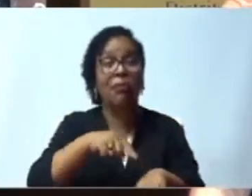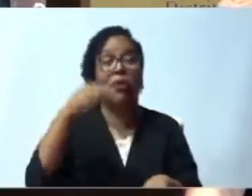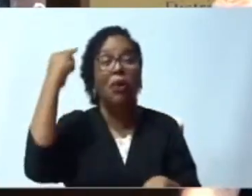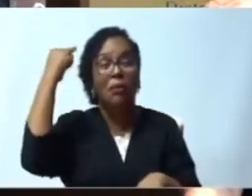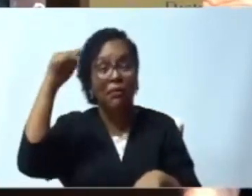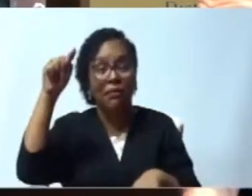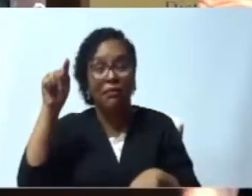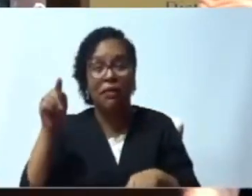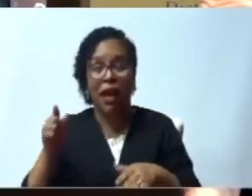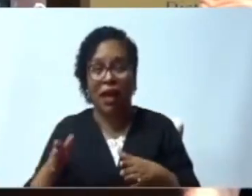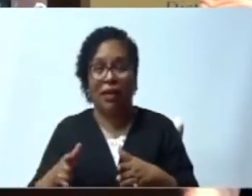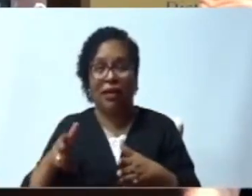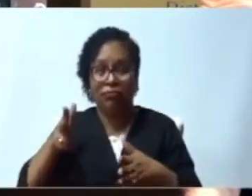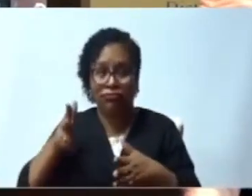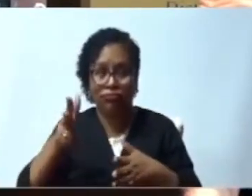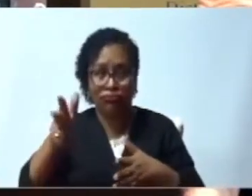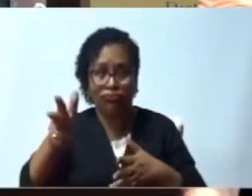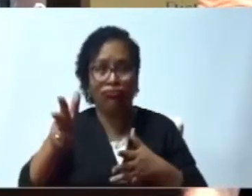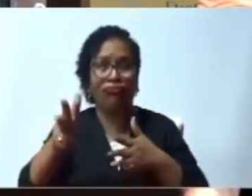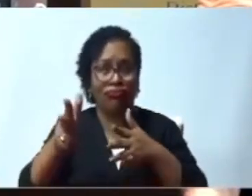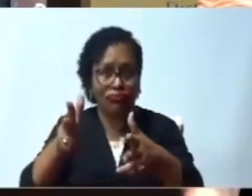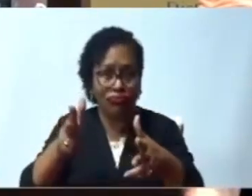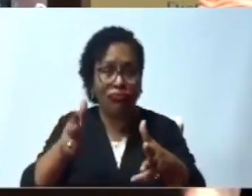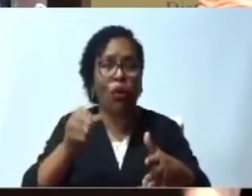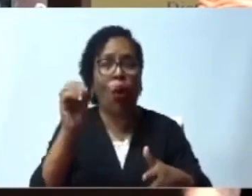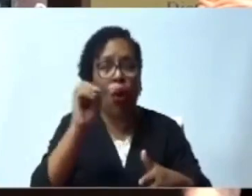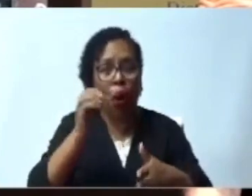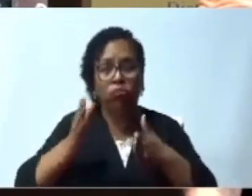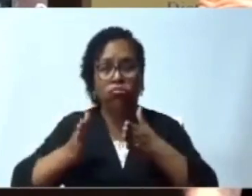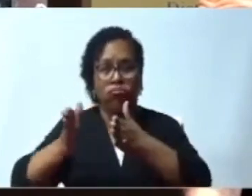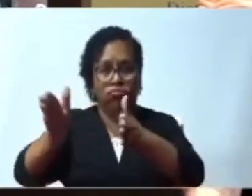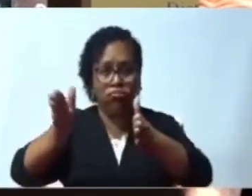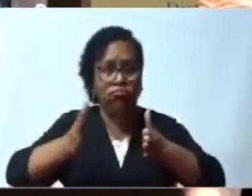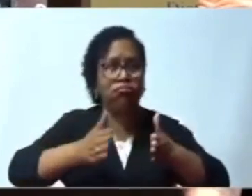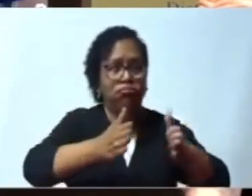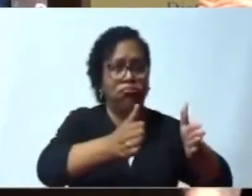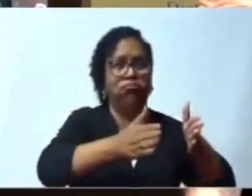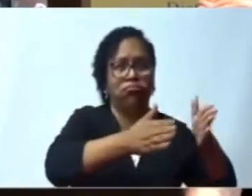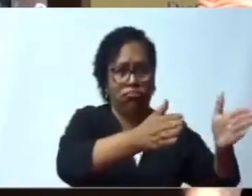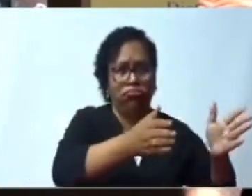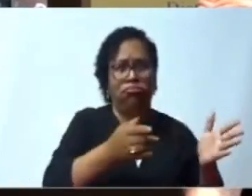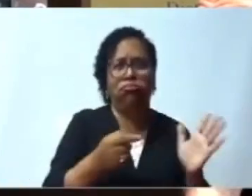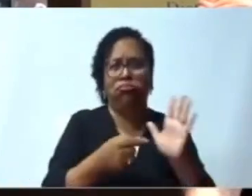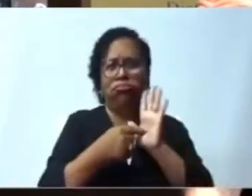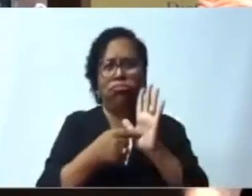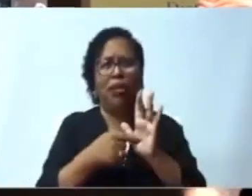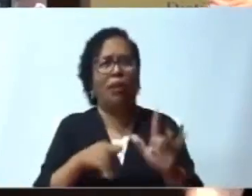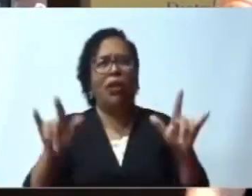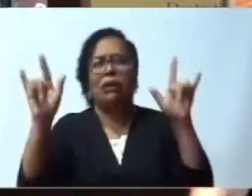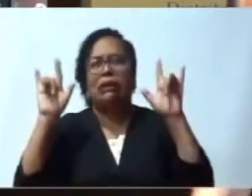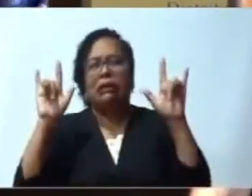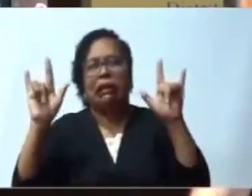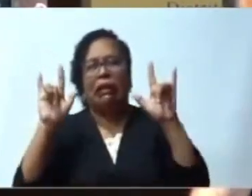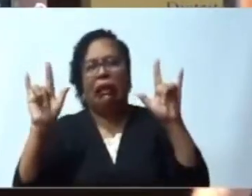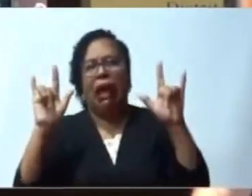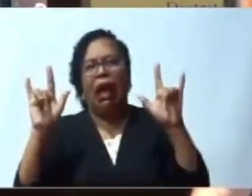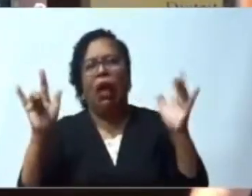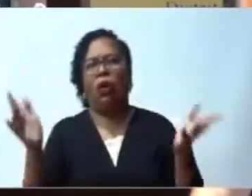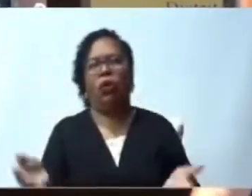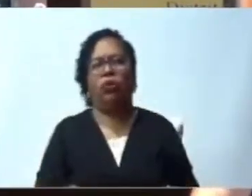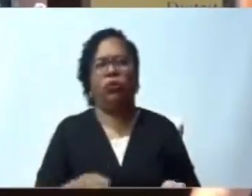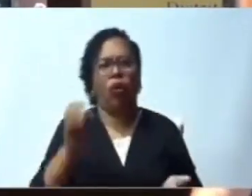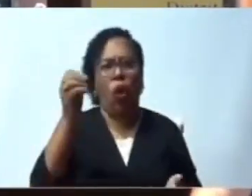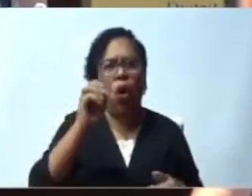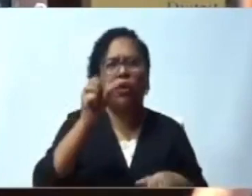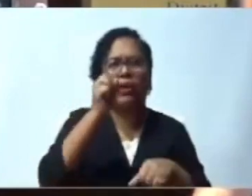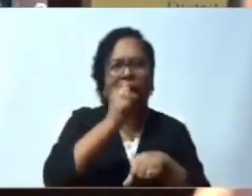Romana o en San Pedro de Macorís o en Santiago, el payá. Allí en Santiago, que hagamos un solo edificio